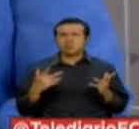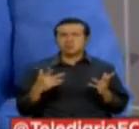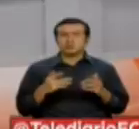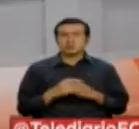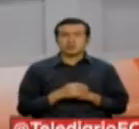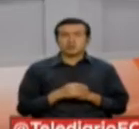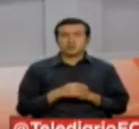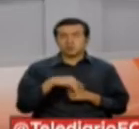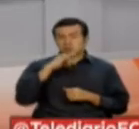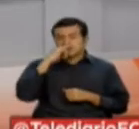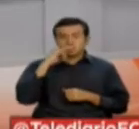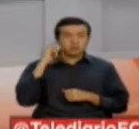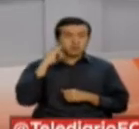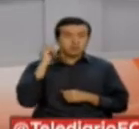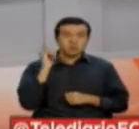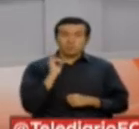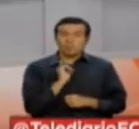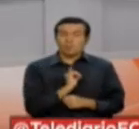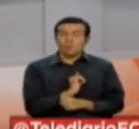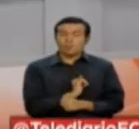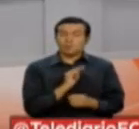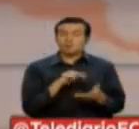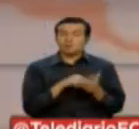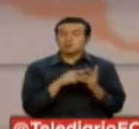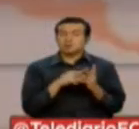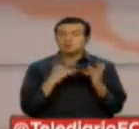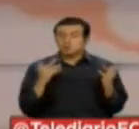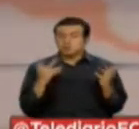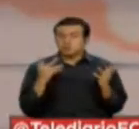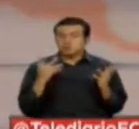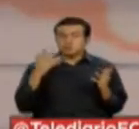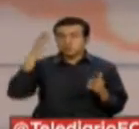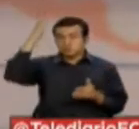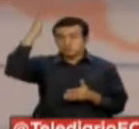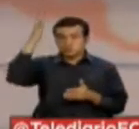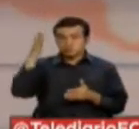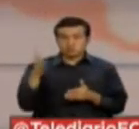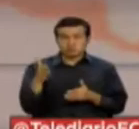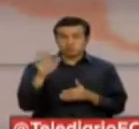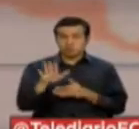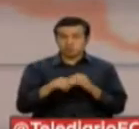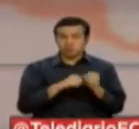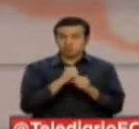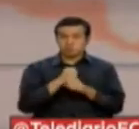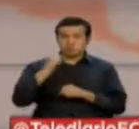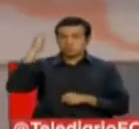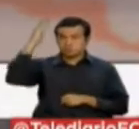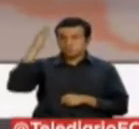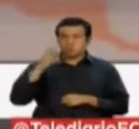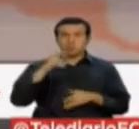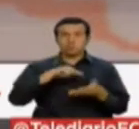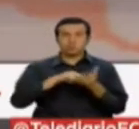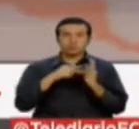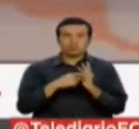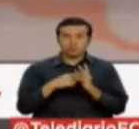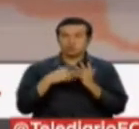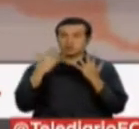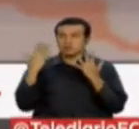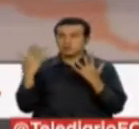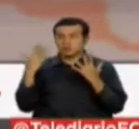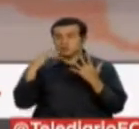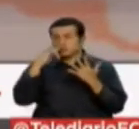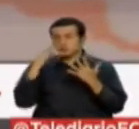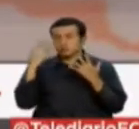crónica? La desnutrición crónica infantil es la baja talla para la edad. Esto afecta a 2 de cada 10